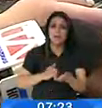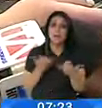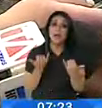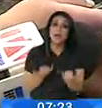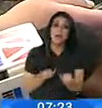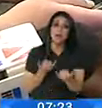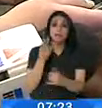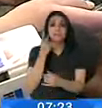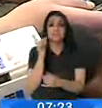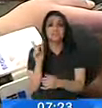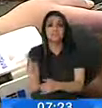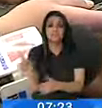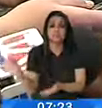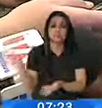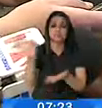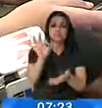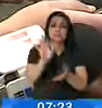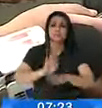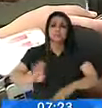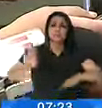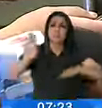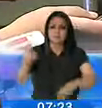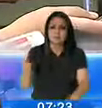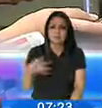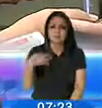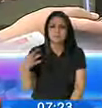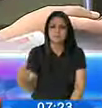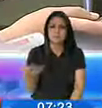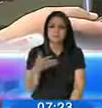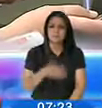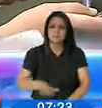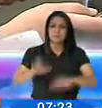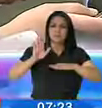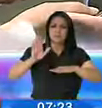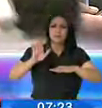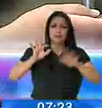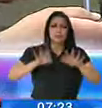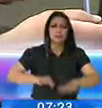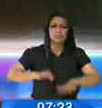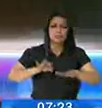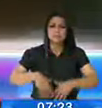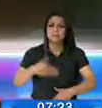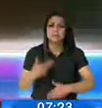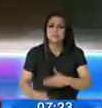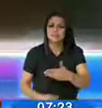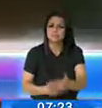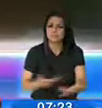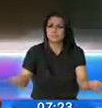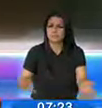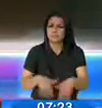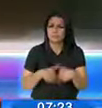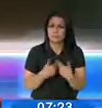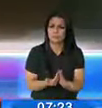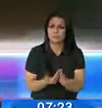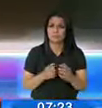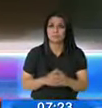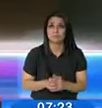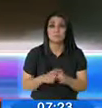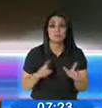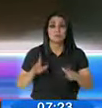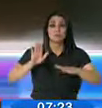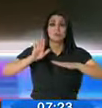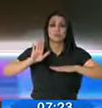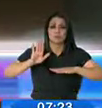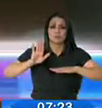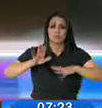cuenta cierta De su propia voluntad de no posesionarse y venir 8 meses después. A pesar de eso, a Rivera le tomaron el juramento